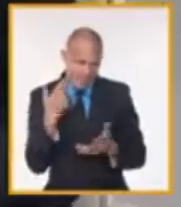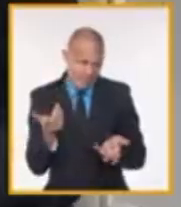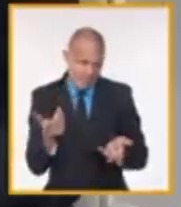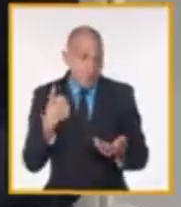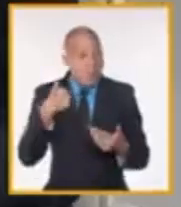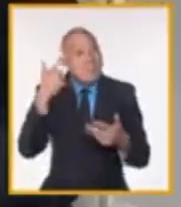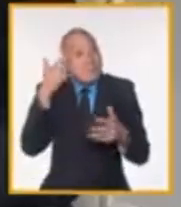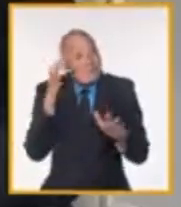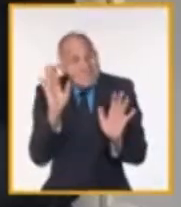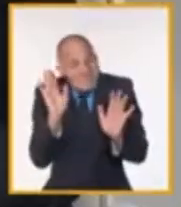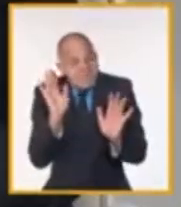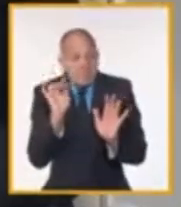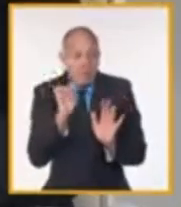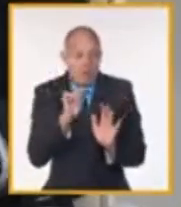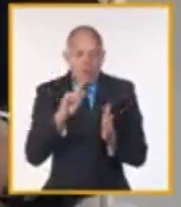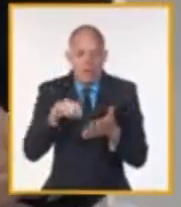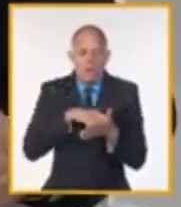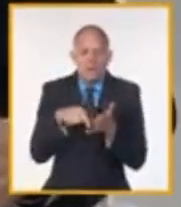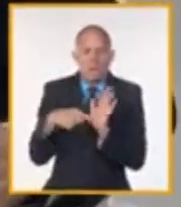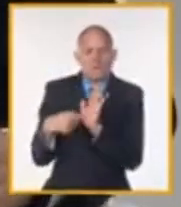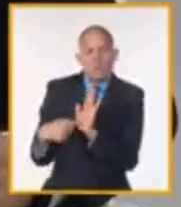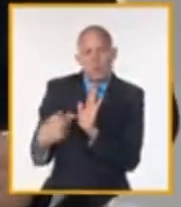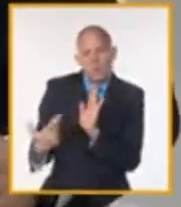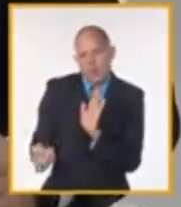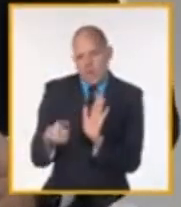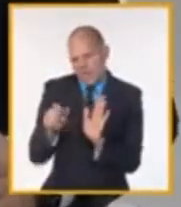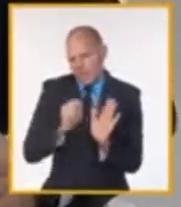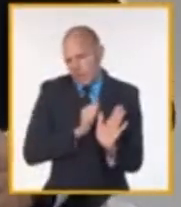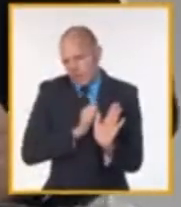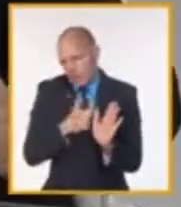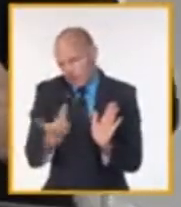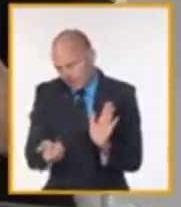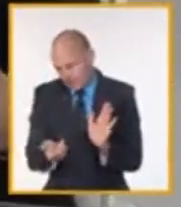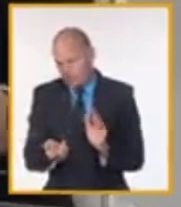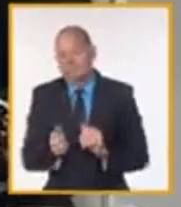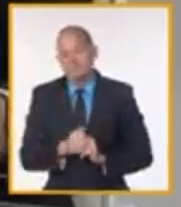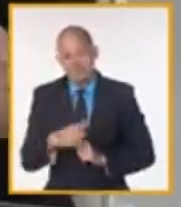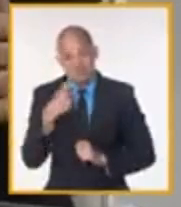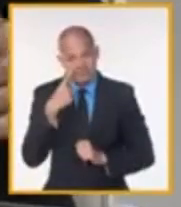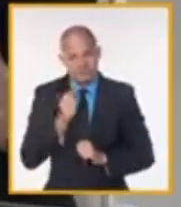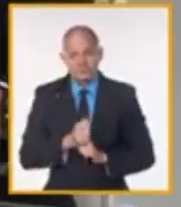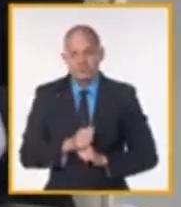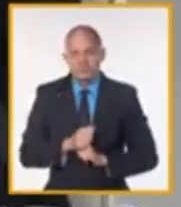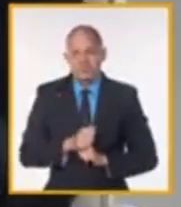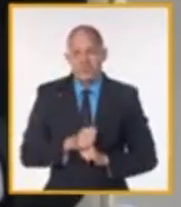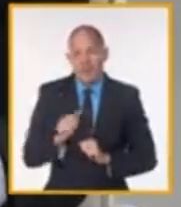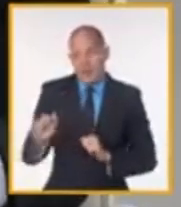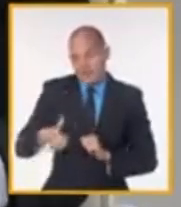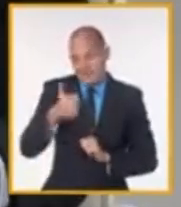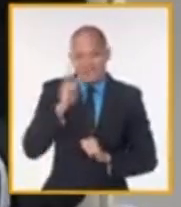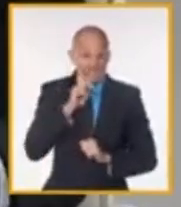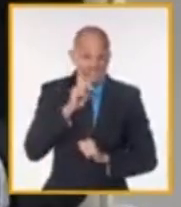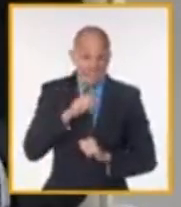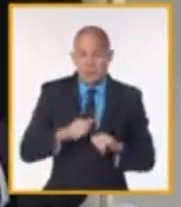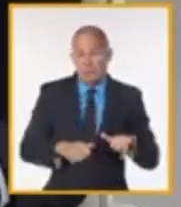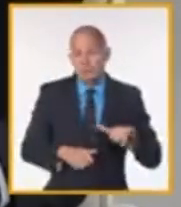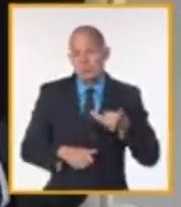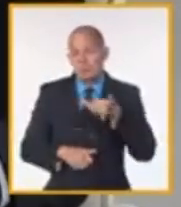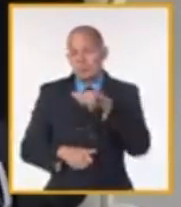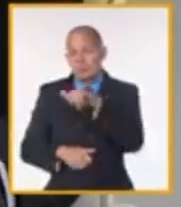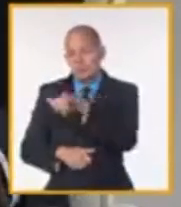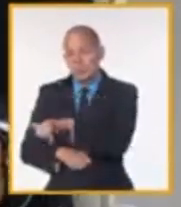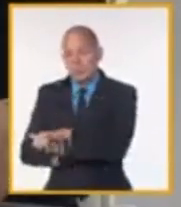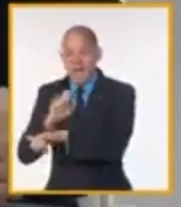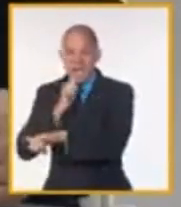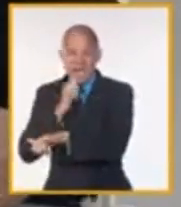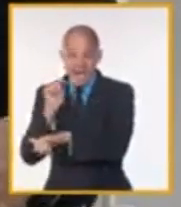qué es lo que está tratando de hacer selin va está en Estados Unidos para exigir